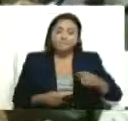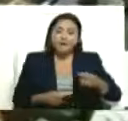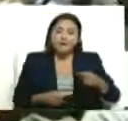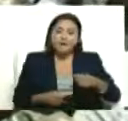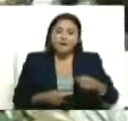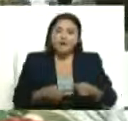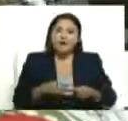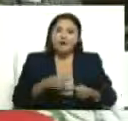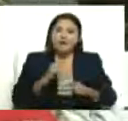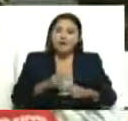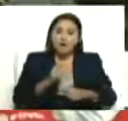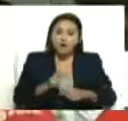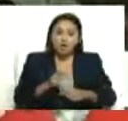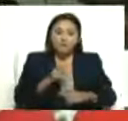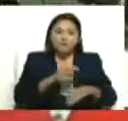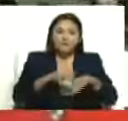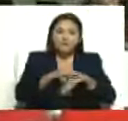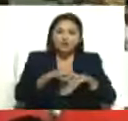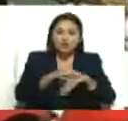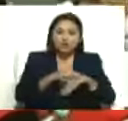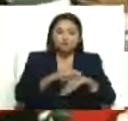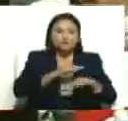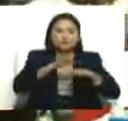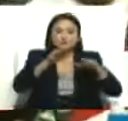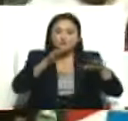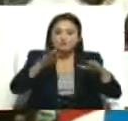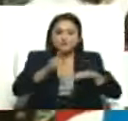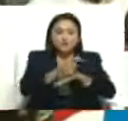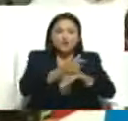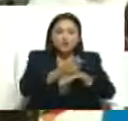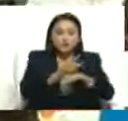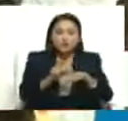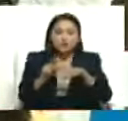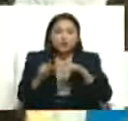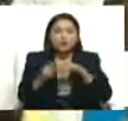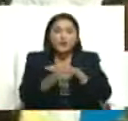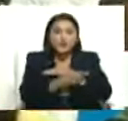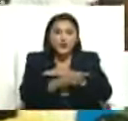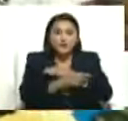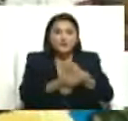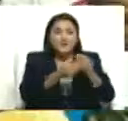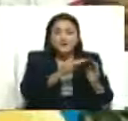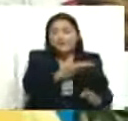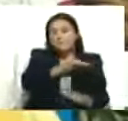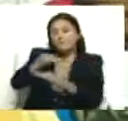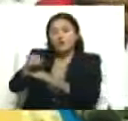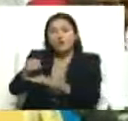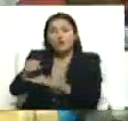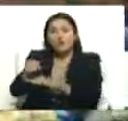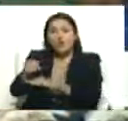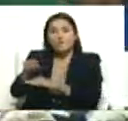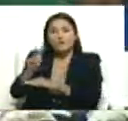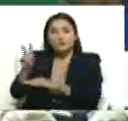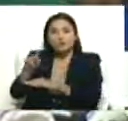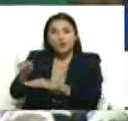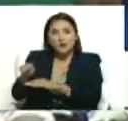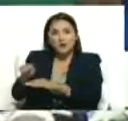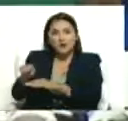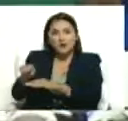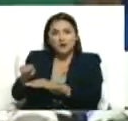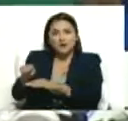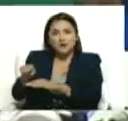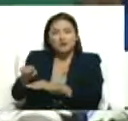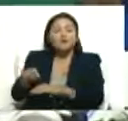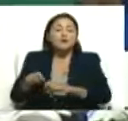abogados, ministros, giras del gobierno de Guyana para que ataque a Venezuela. Guyana ocupa de facto